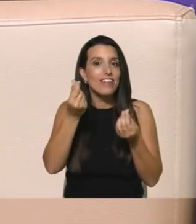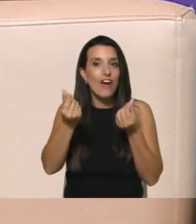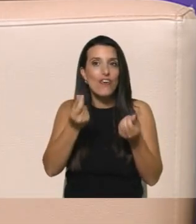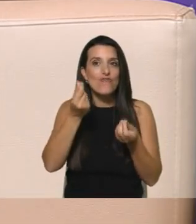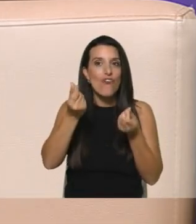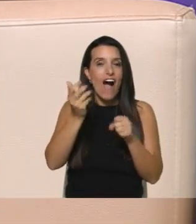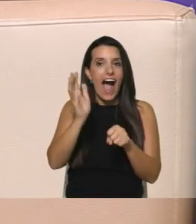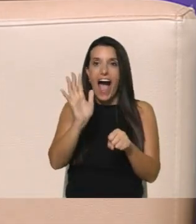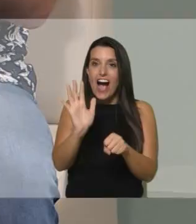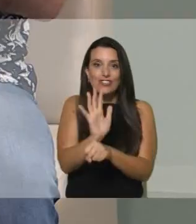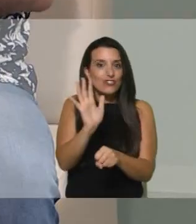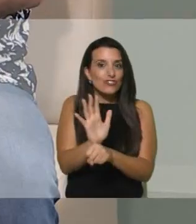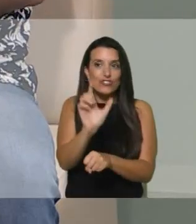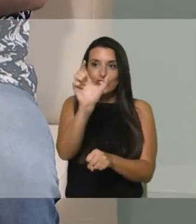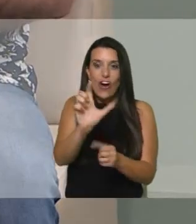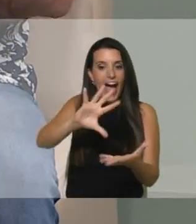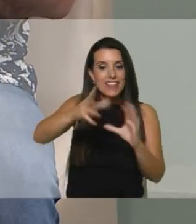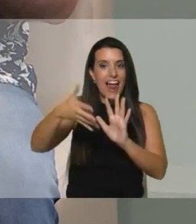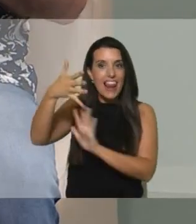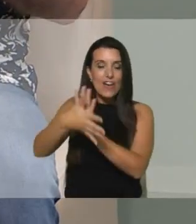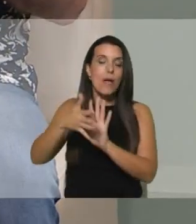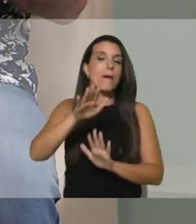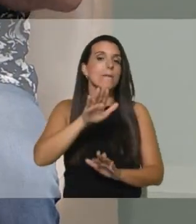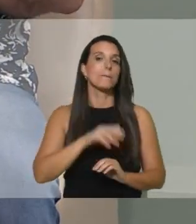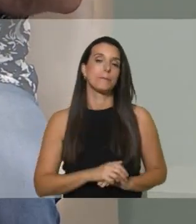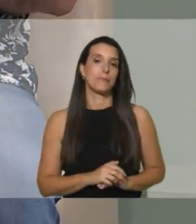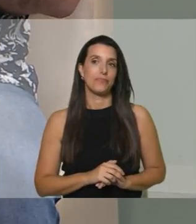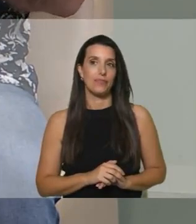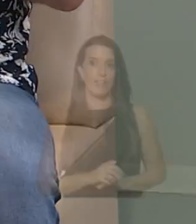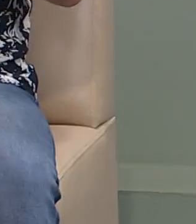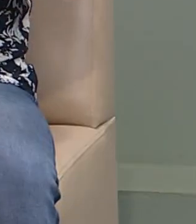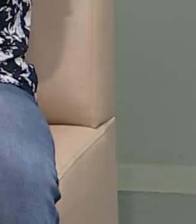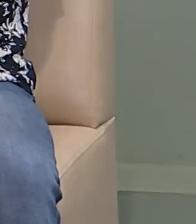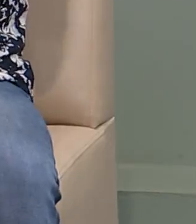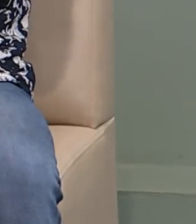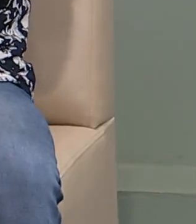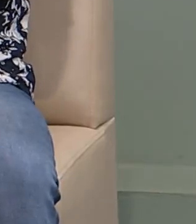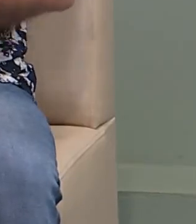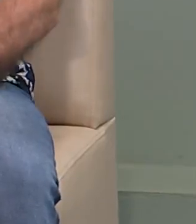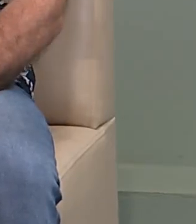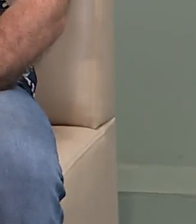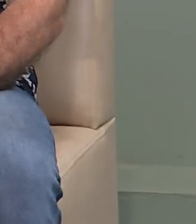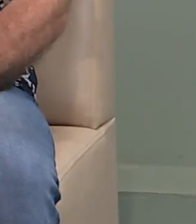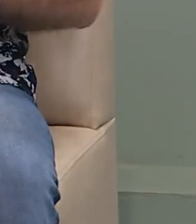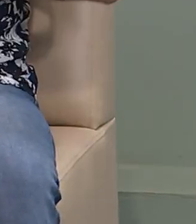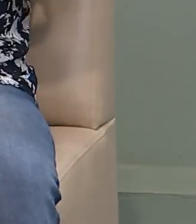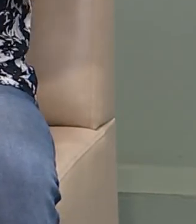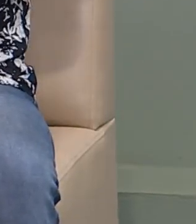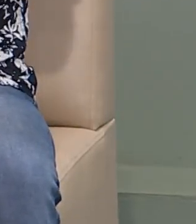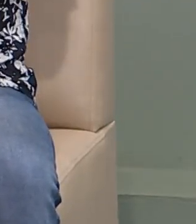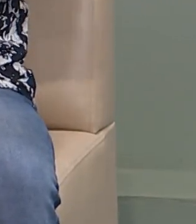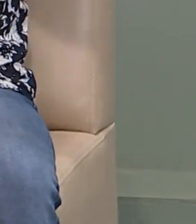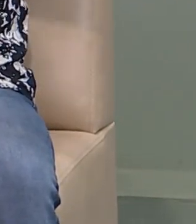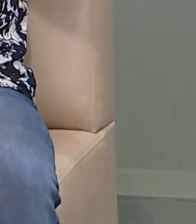la parte actoral al lenguaje de señas? No, te cuento. Hubo una época cuando yo trabajaba como profesor